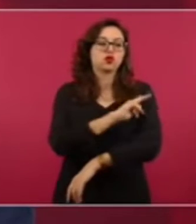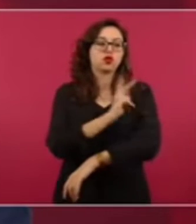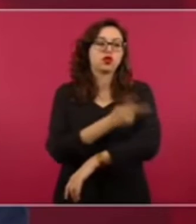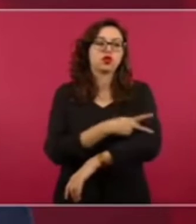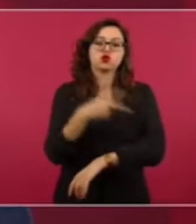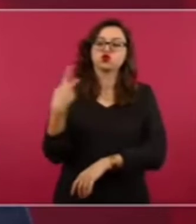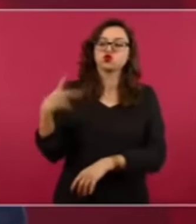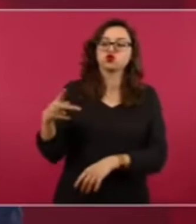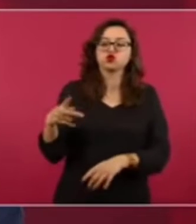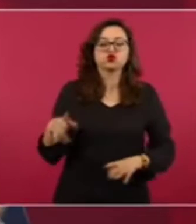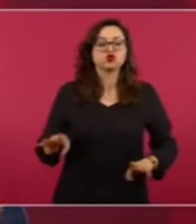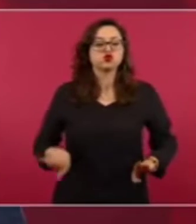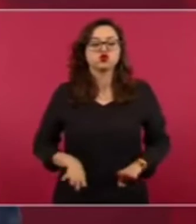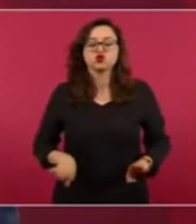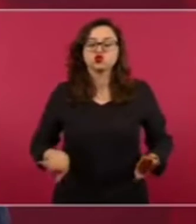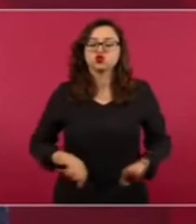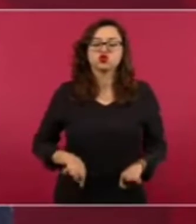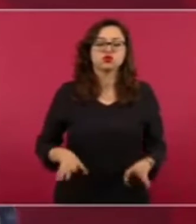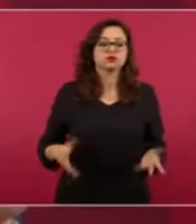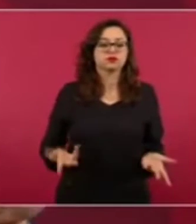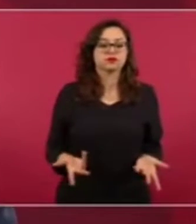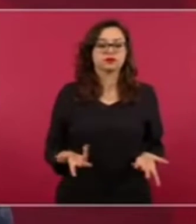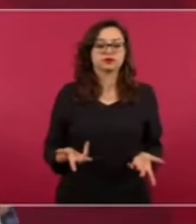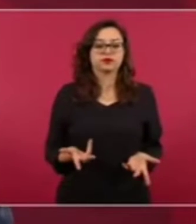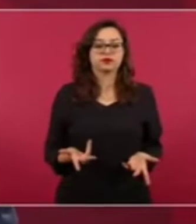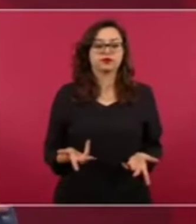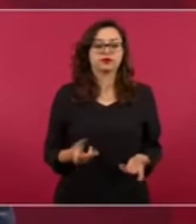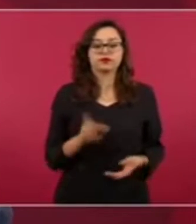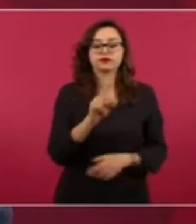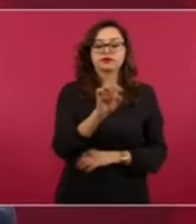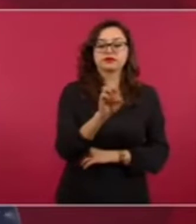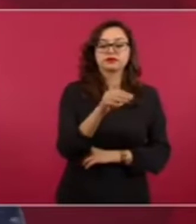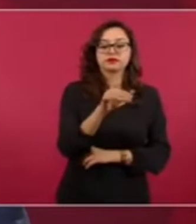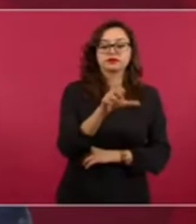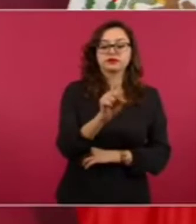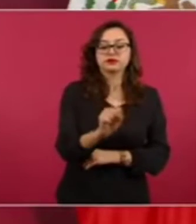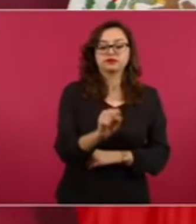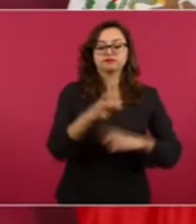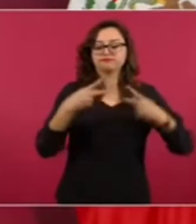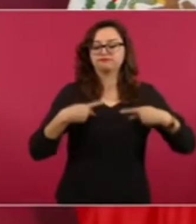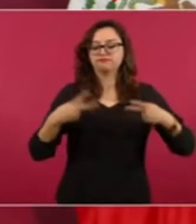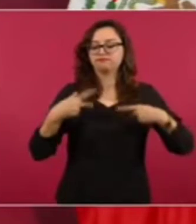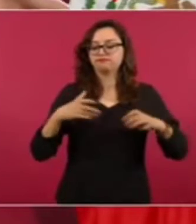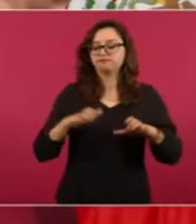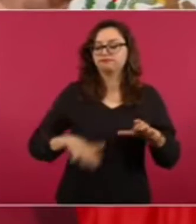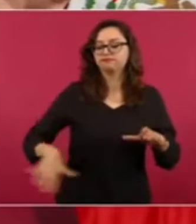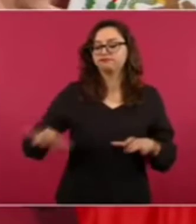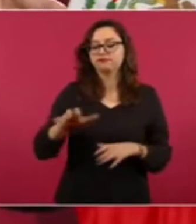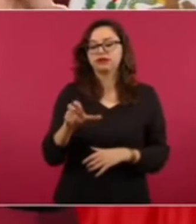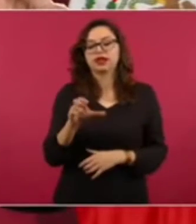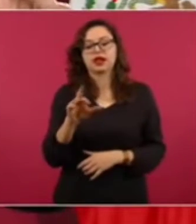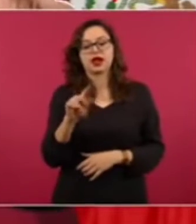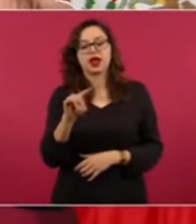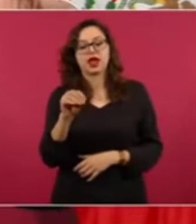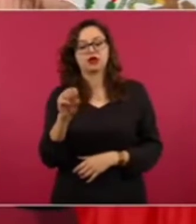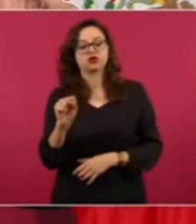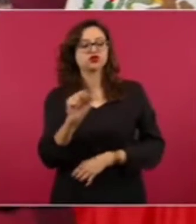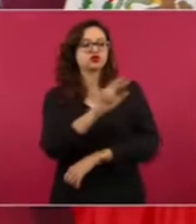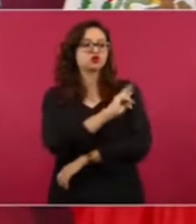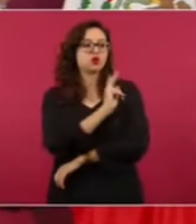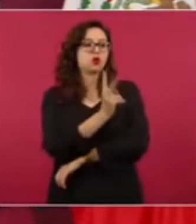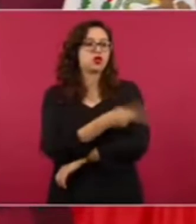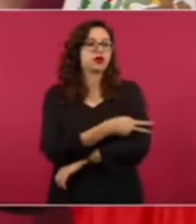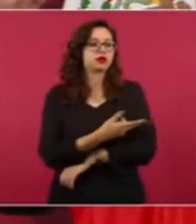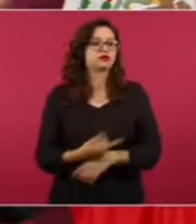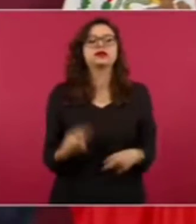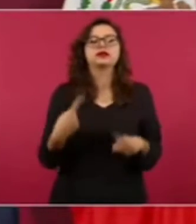Se compone la palabra de 2 partes, demos, pueblo, kratos es poder. Es